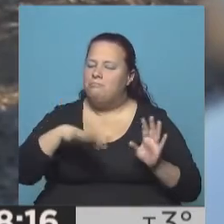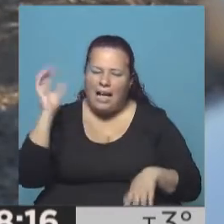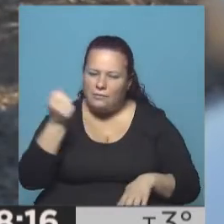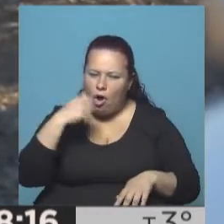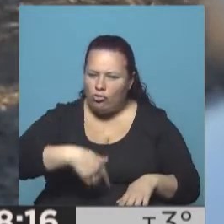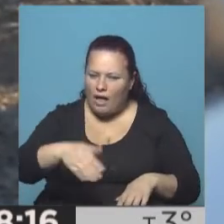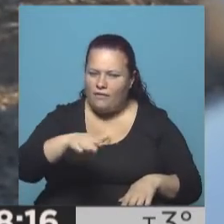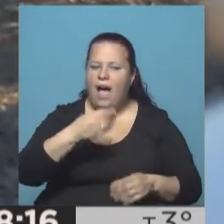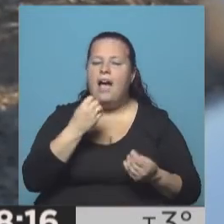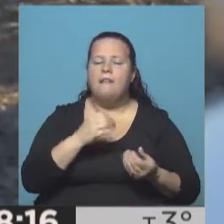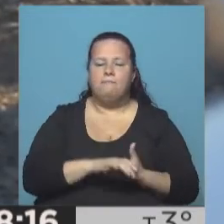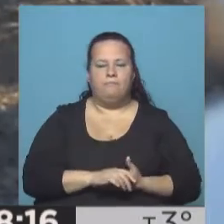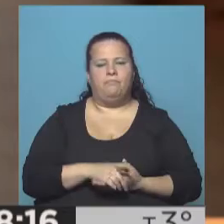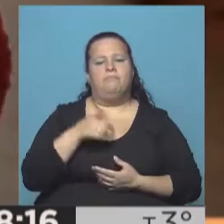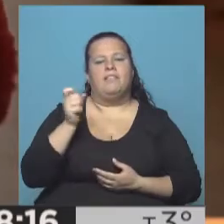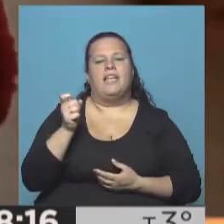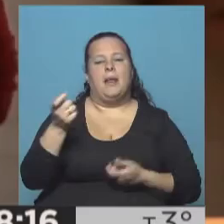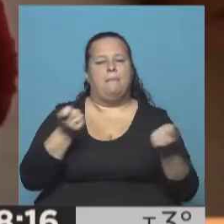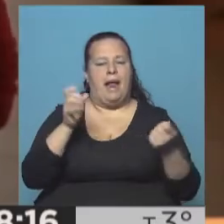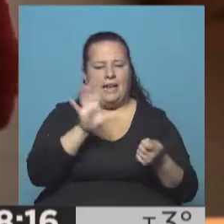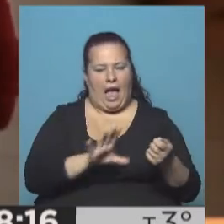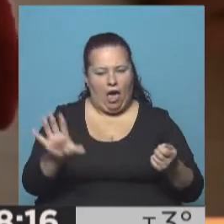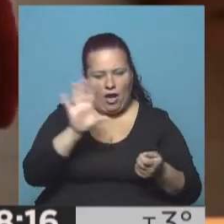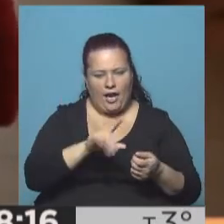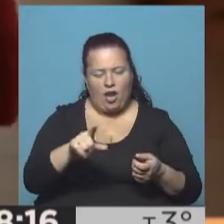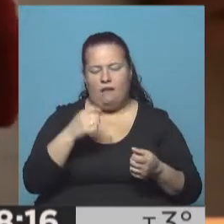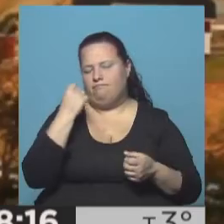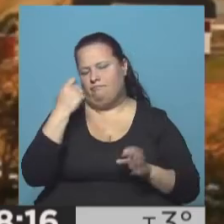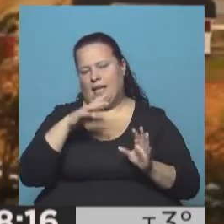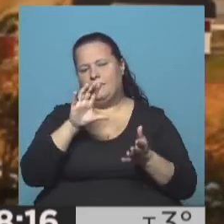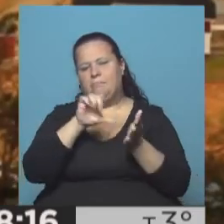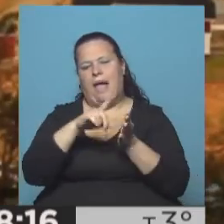inmediata de las respuestas la va a tener el mercado regional y con énfasis en los países limítrofes.